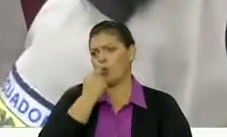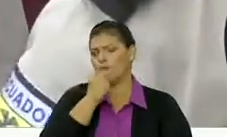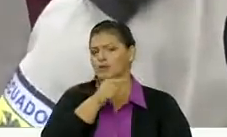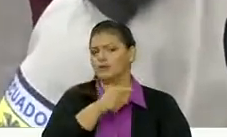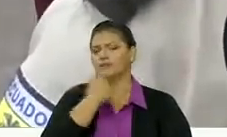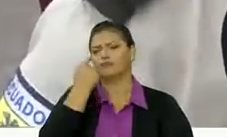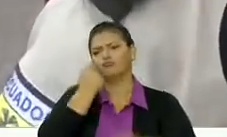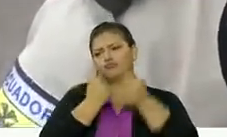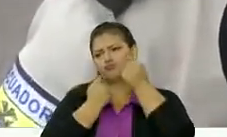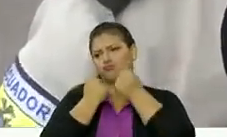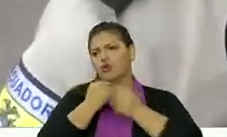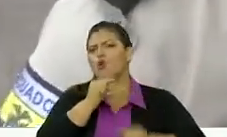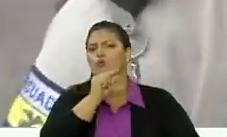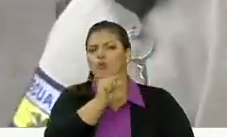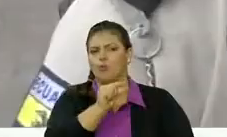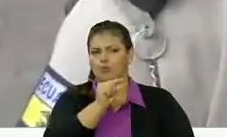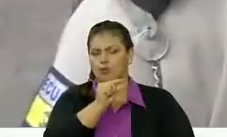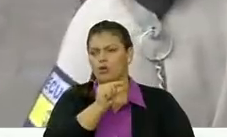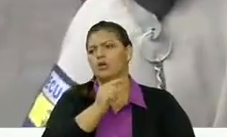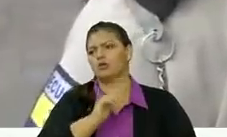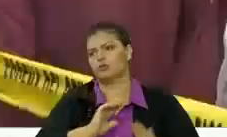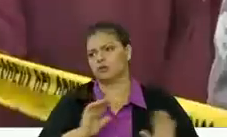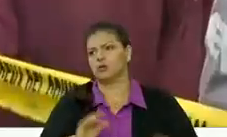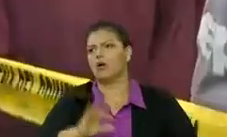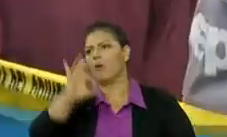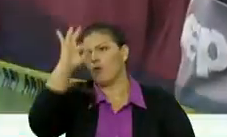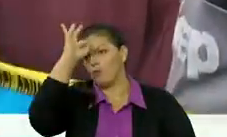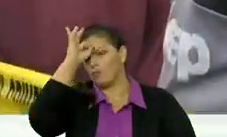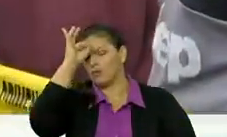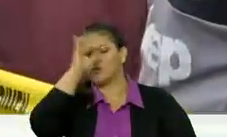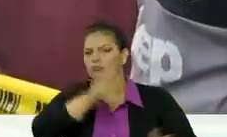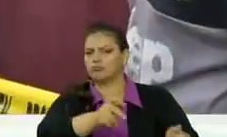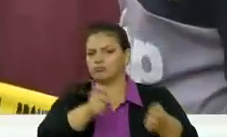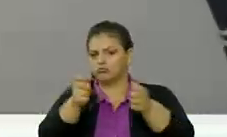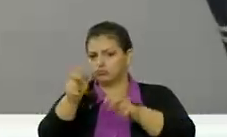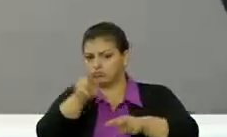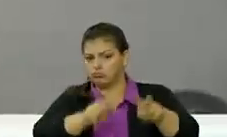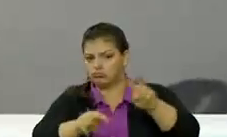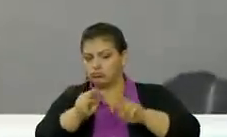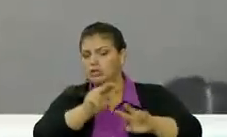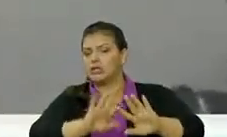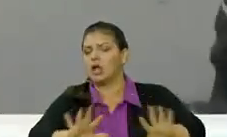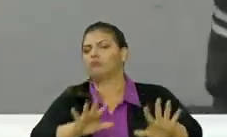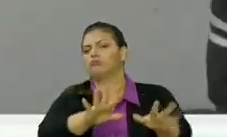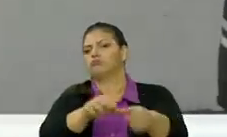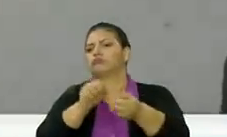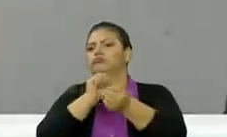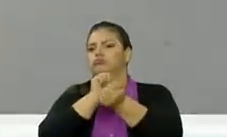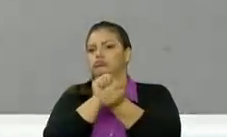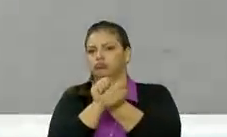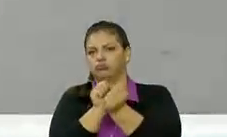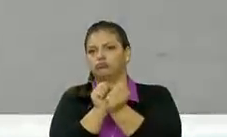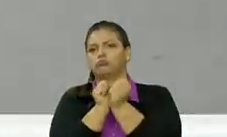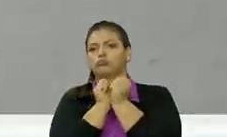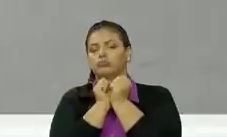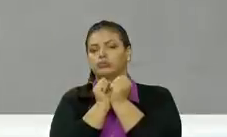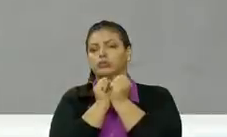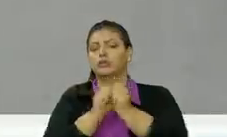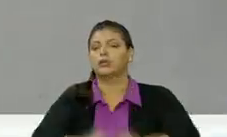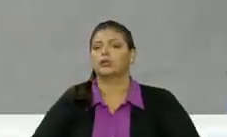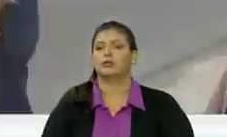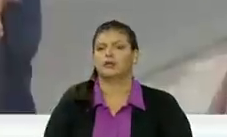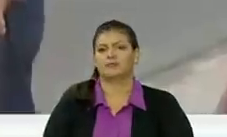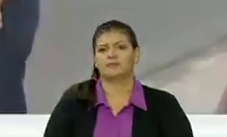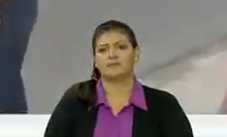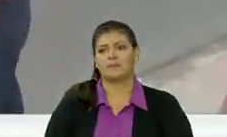del hospital para el respectivo procedimiento. Moradores de la zona piden más conciencia vial. Pasan la calle sin mirar hacia